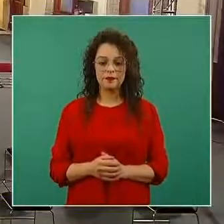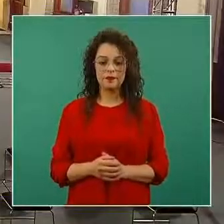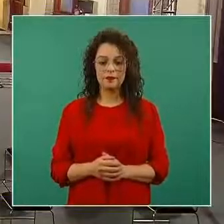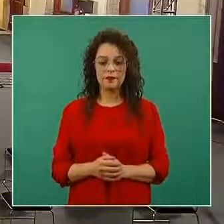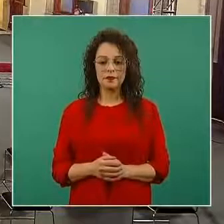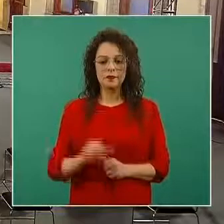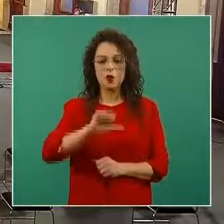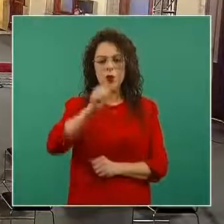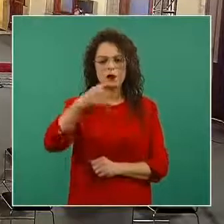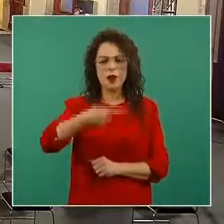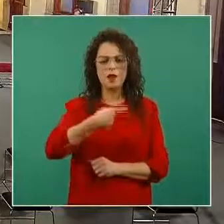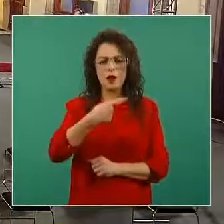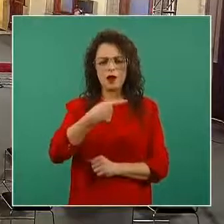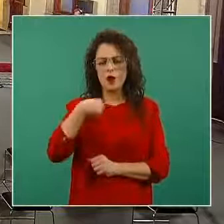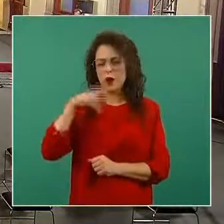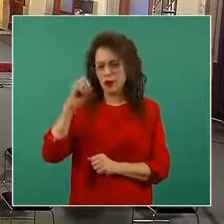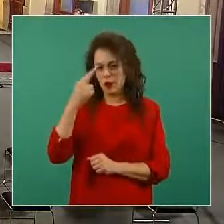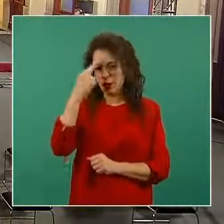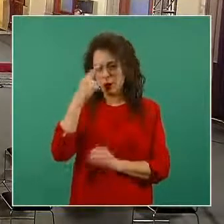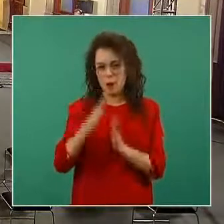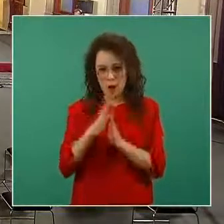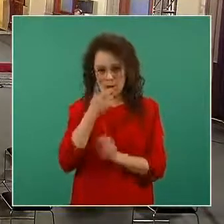favor.